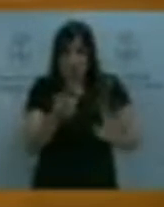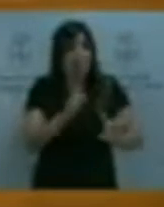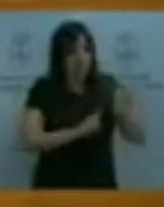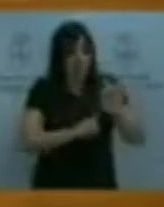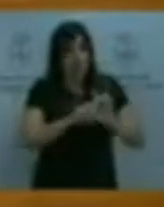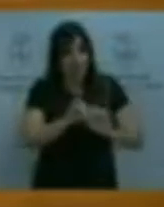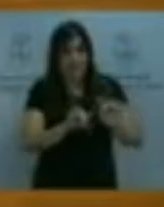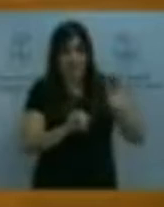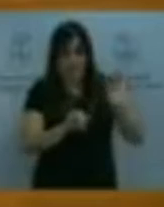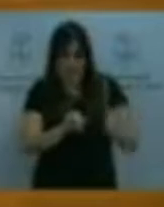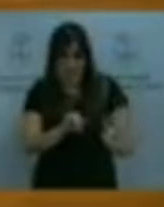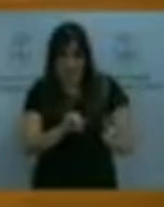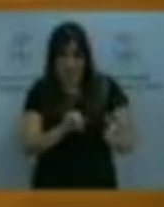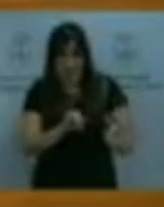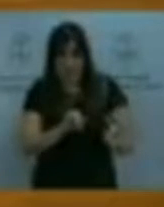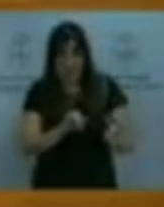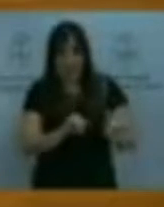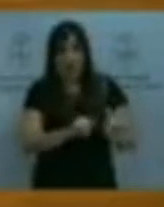personas merecen un apoyo